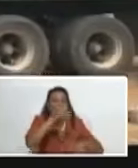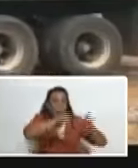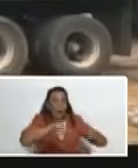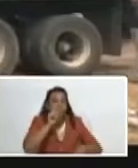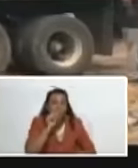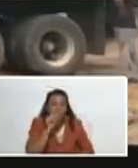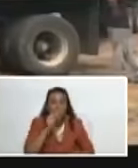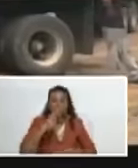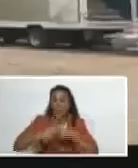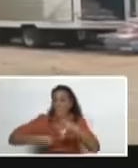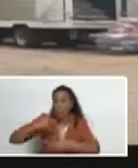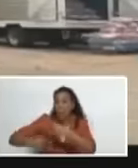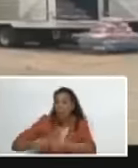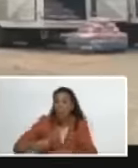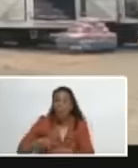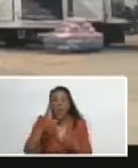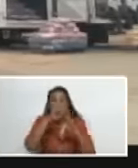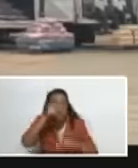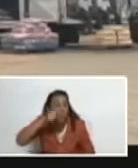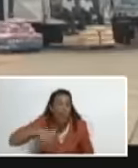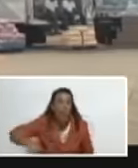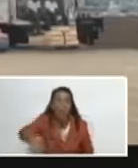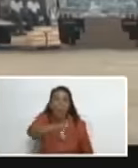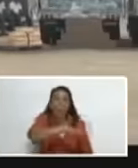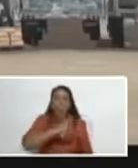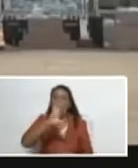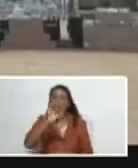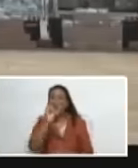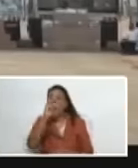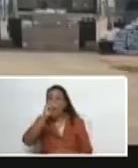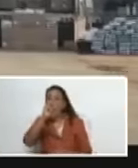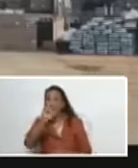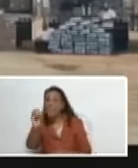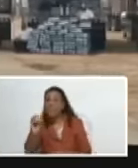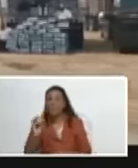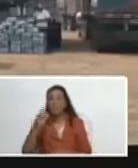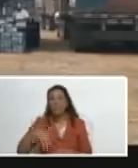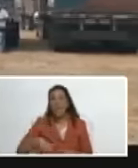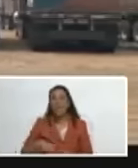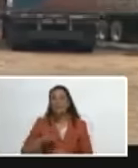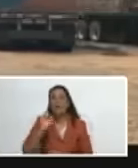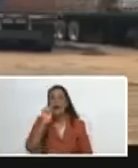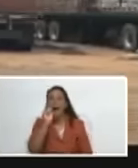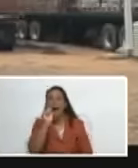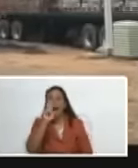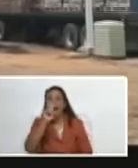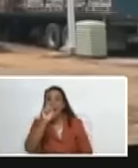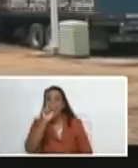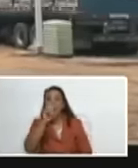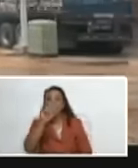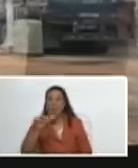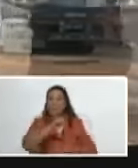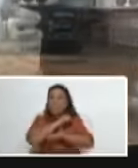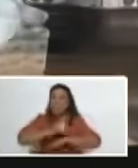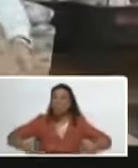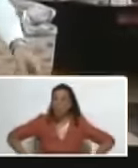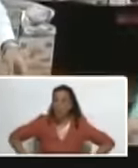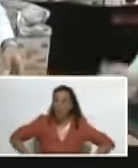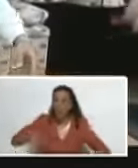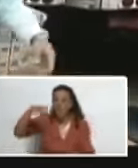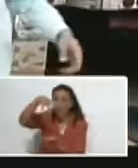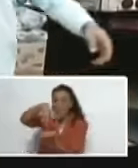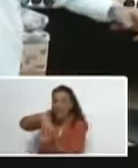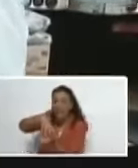agroproductores, de todo el campo venezolano. Estamos en Araure, tierra heroica,